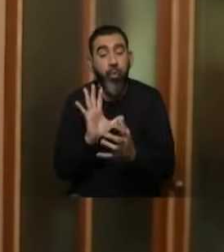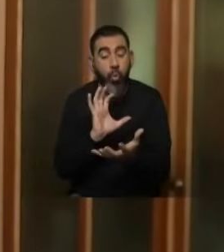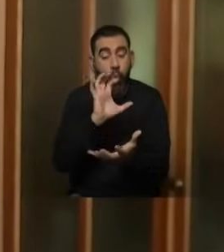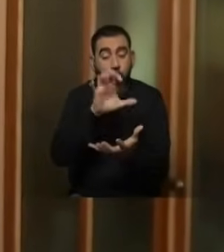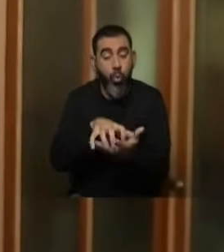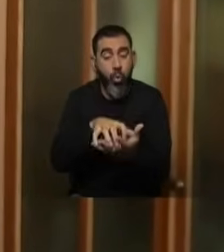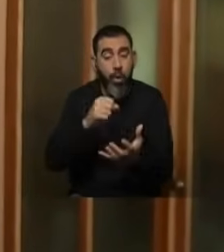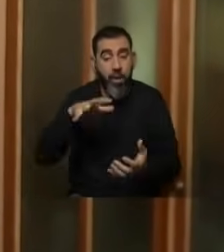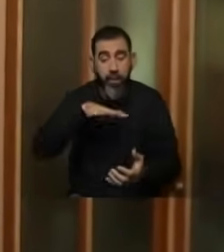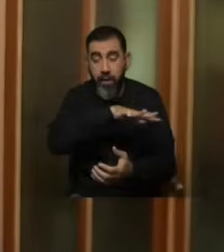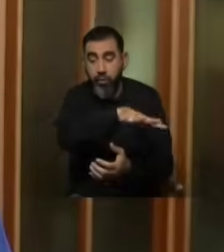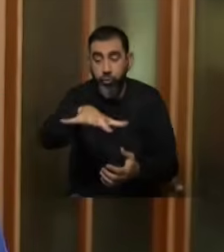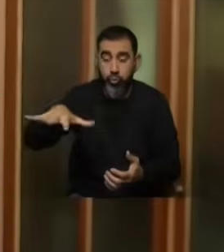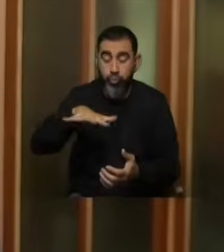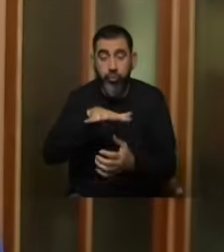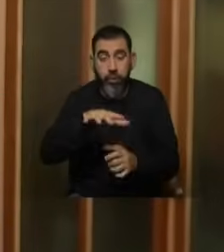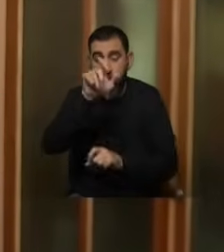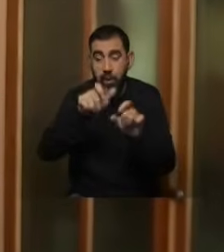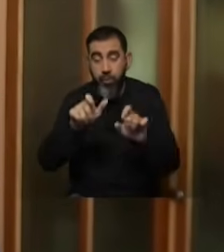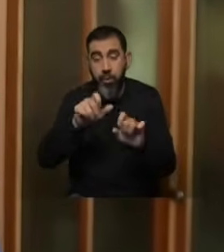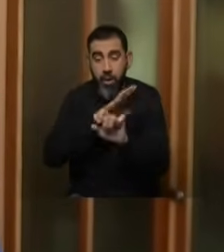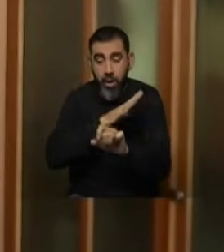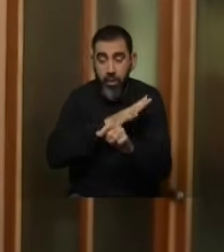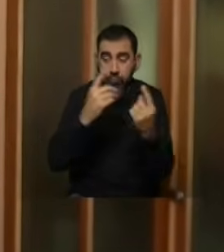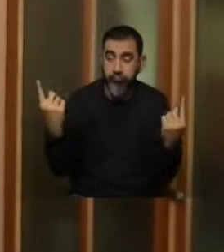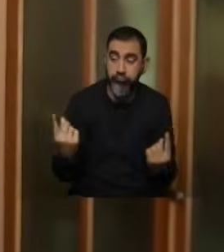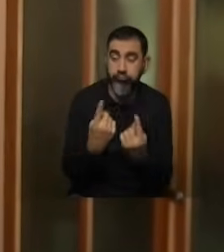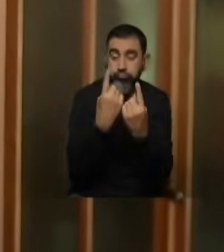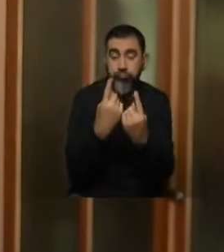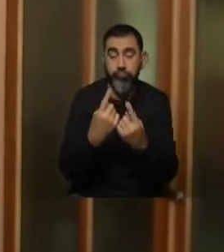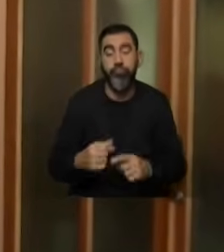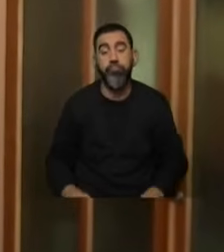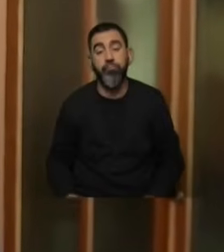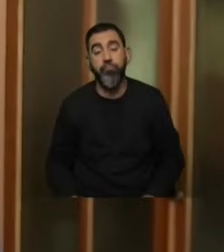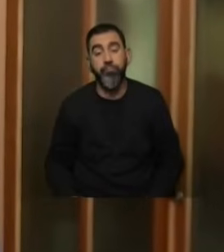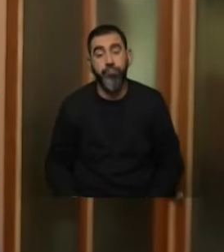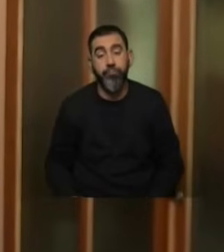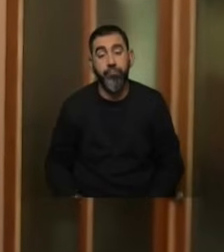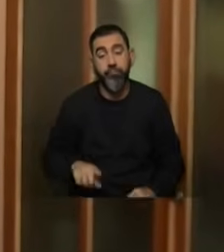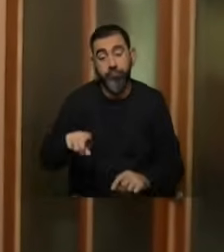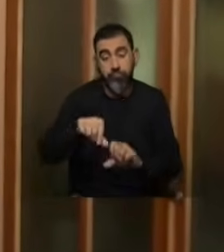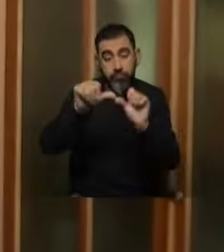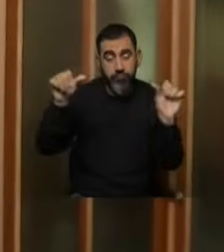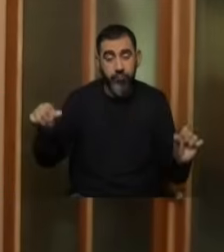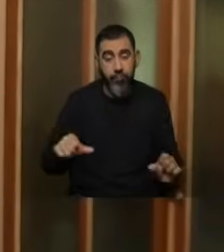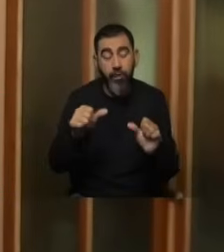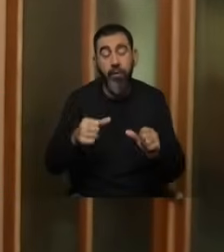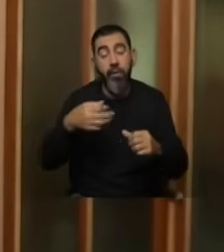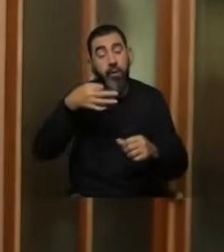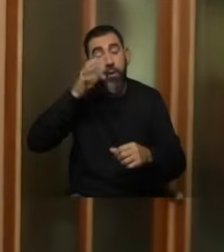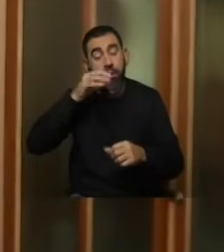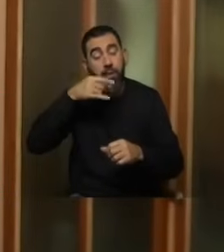cívicos donde la comunidad puede encontrarse porque esta Estas actividades de merenderos